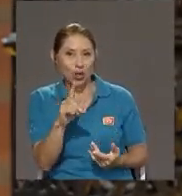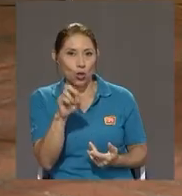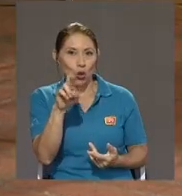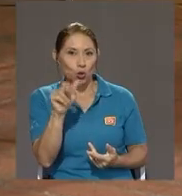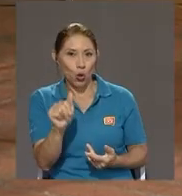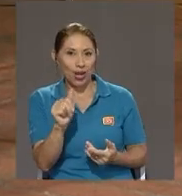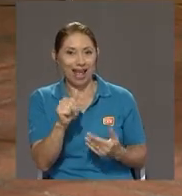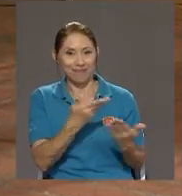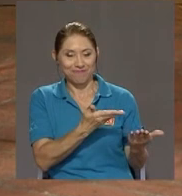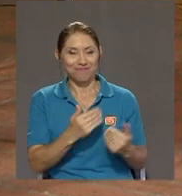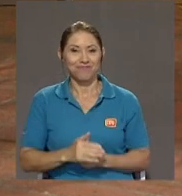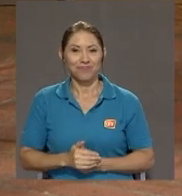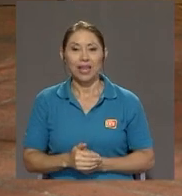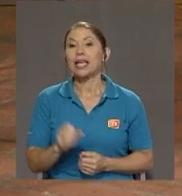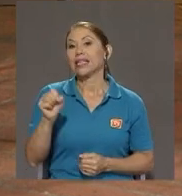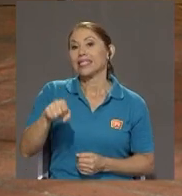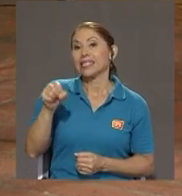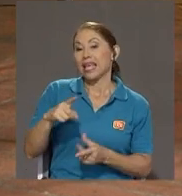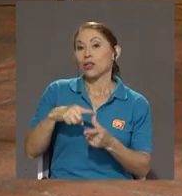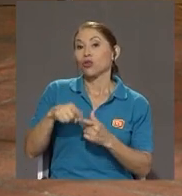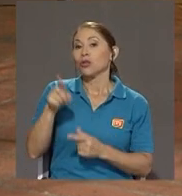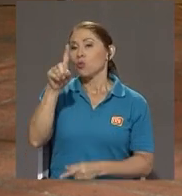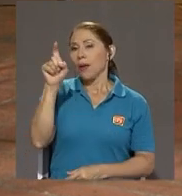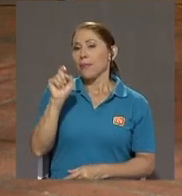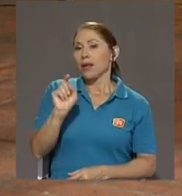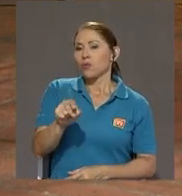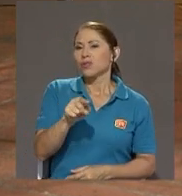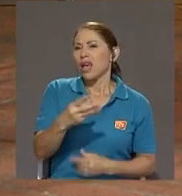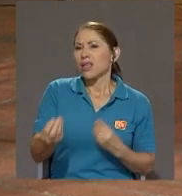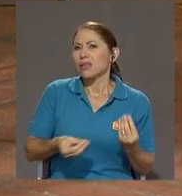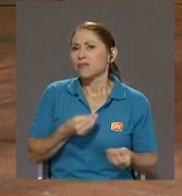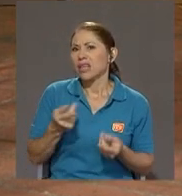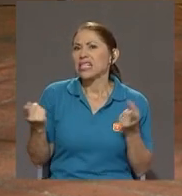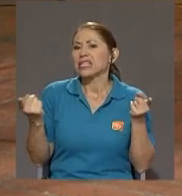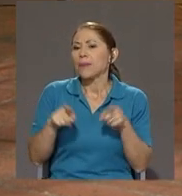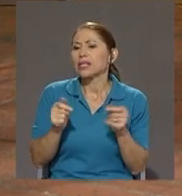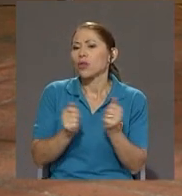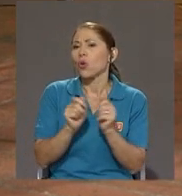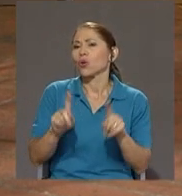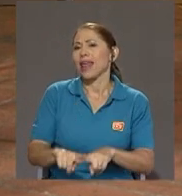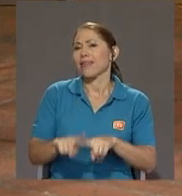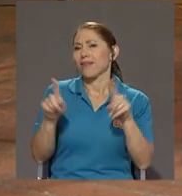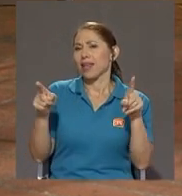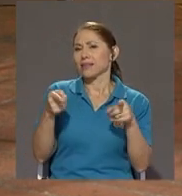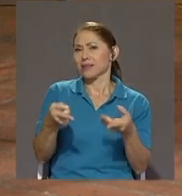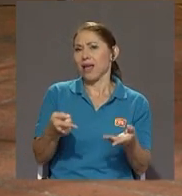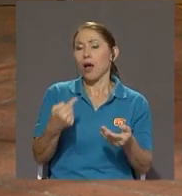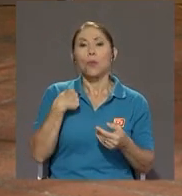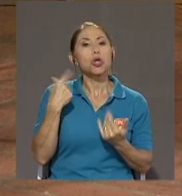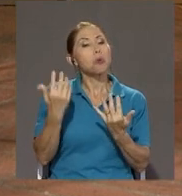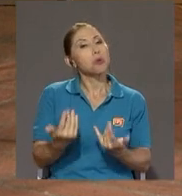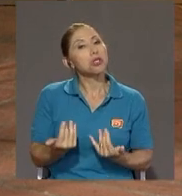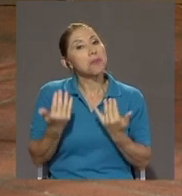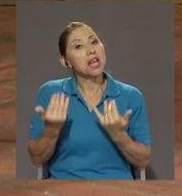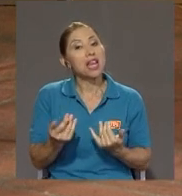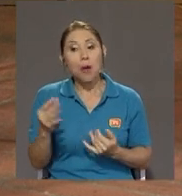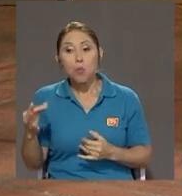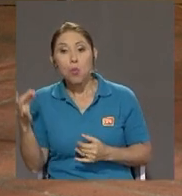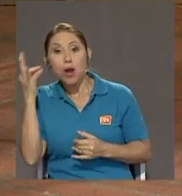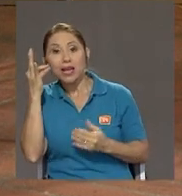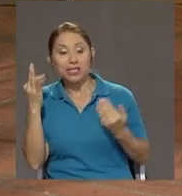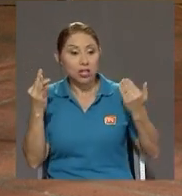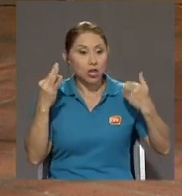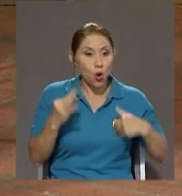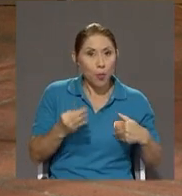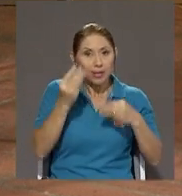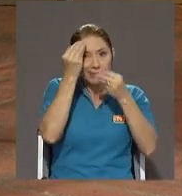bueno, hay una de las preguntas es qué está pasando con esa diferencia, porque uno esperaría que tanto mujeres y hombres reporten la misma cantidad